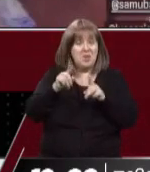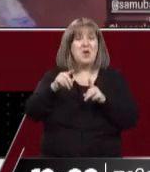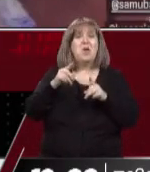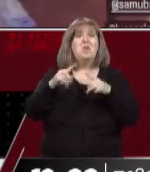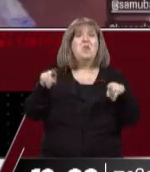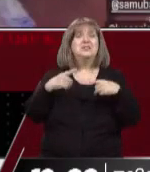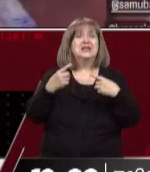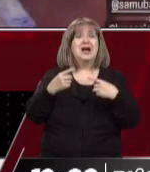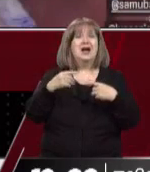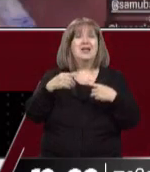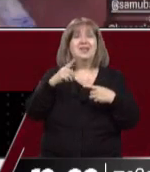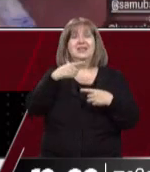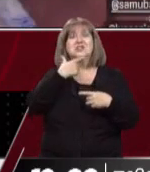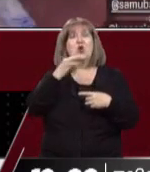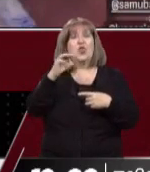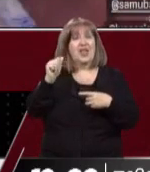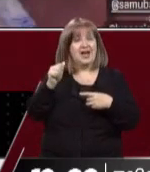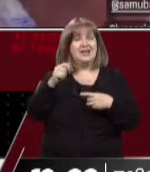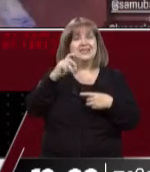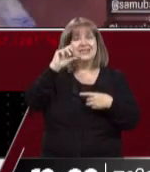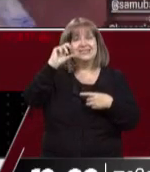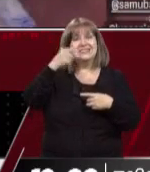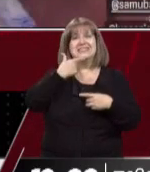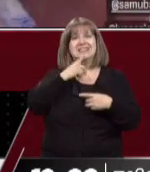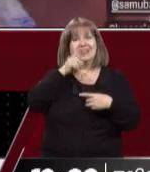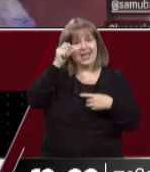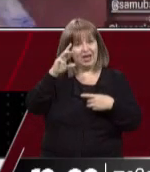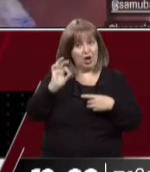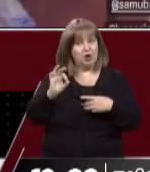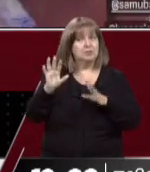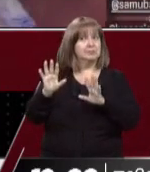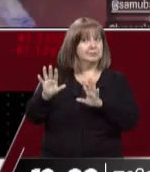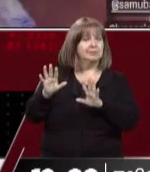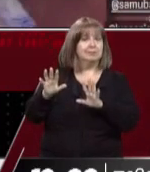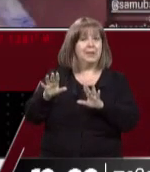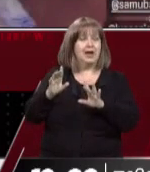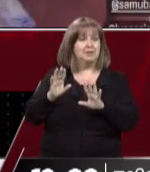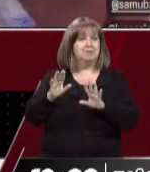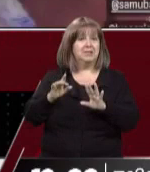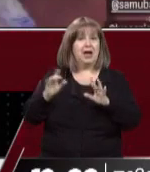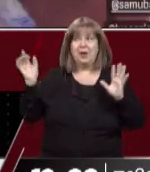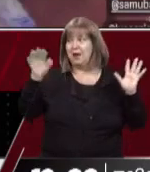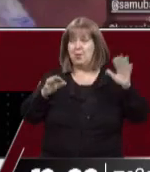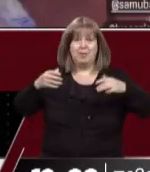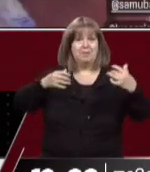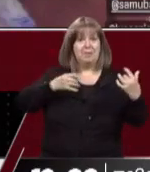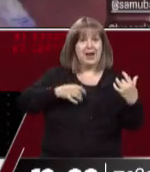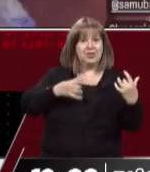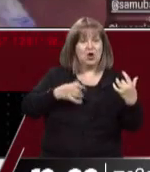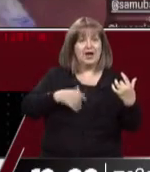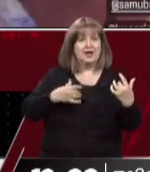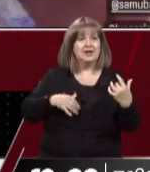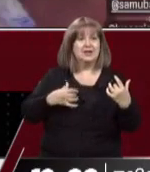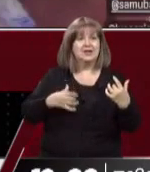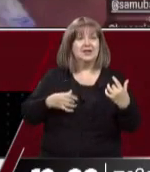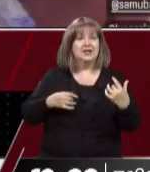Trompeta, de Soda Stereo, y bueno, nosotros estamos ahí ya por descolgar los instrumentos, y dice,